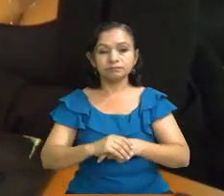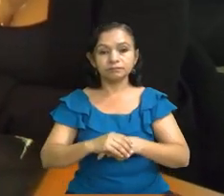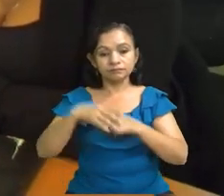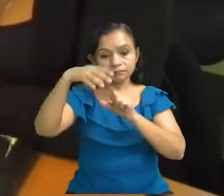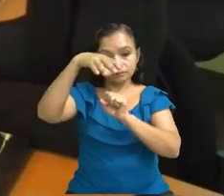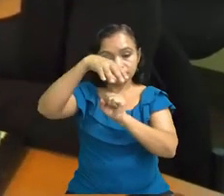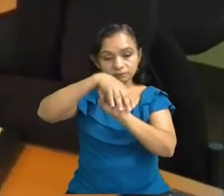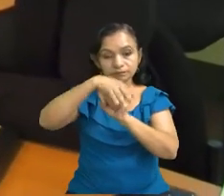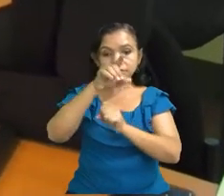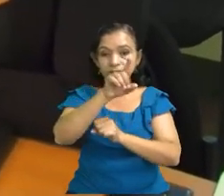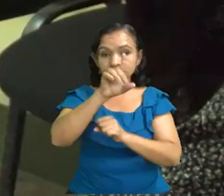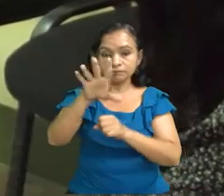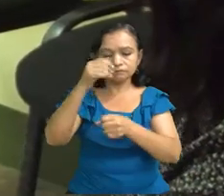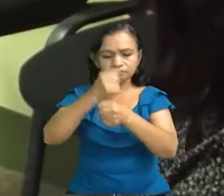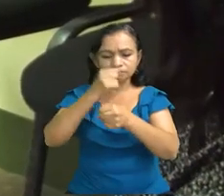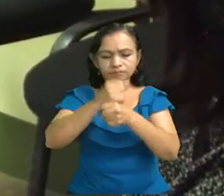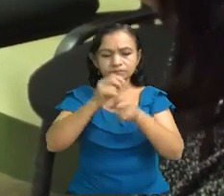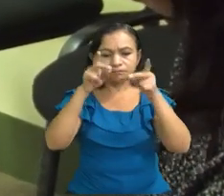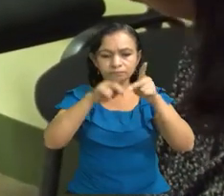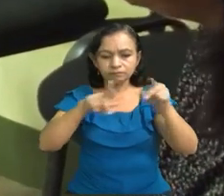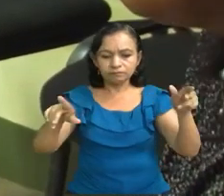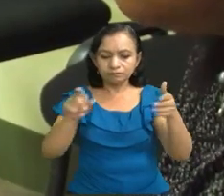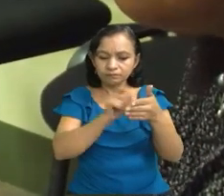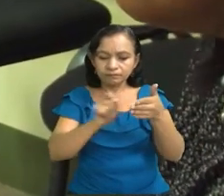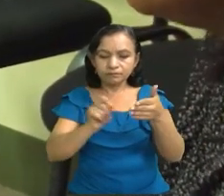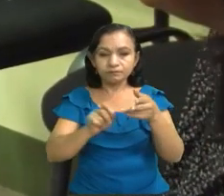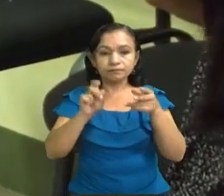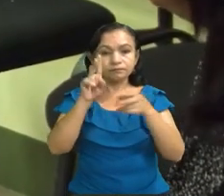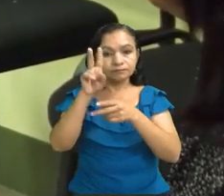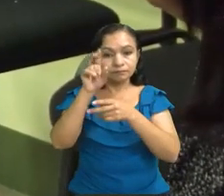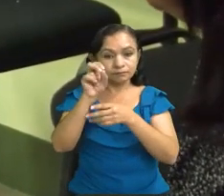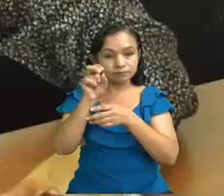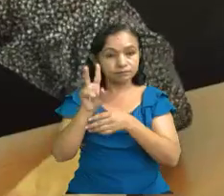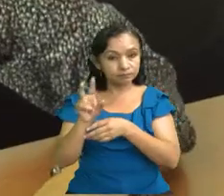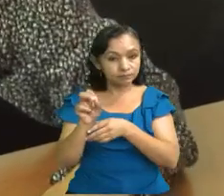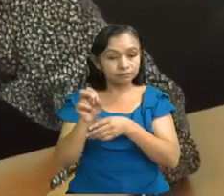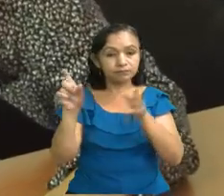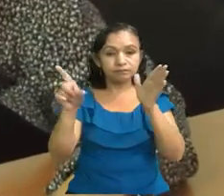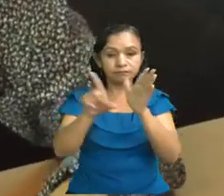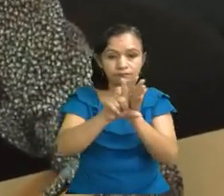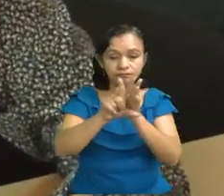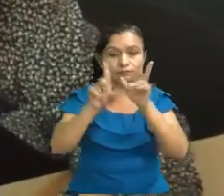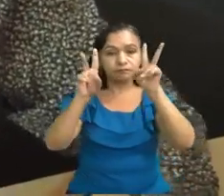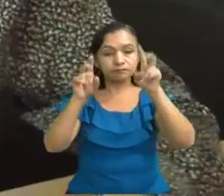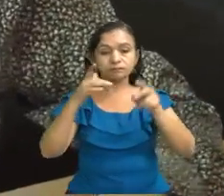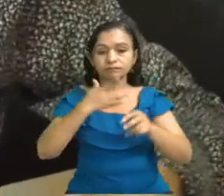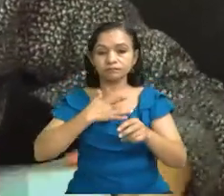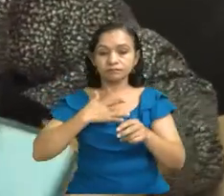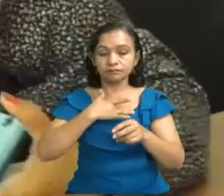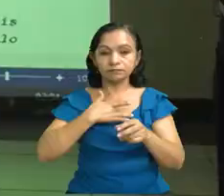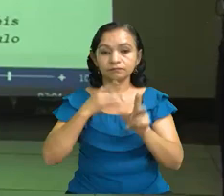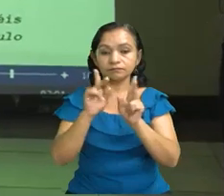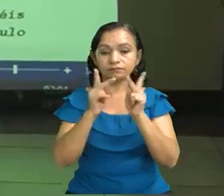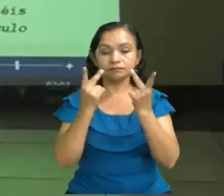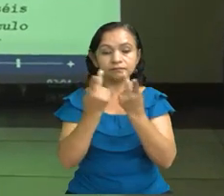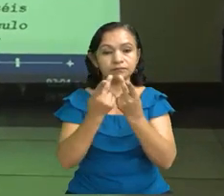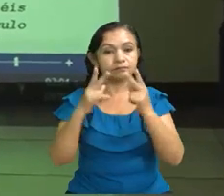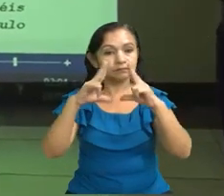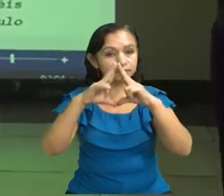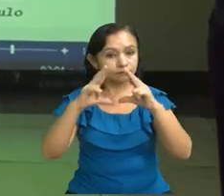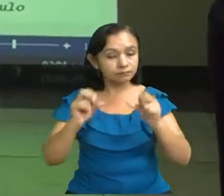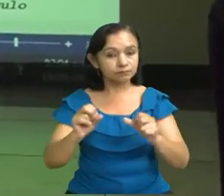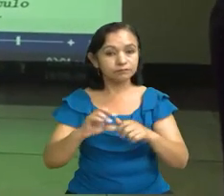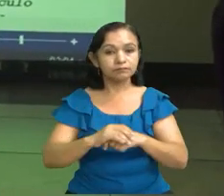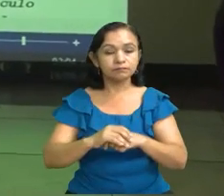del Parlamento trabajan su plan 2020 con el objetivo de trabajar aquellos temas y leyes que necesita la población nicaragüense.